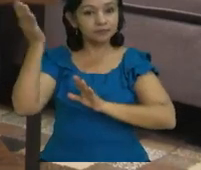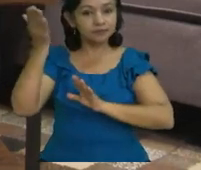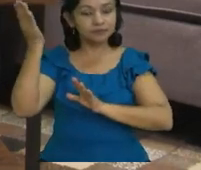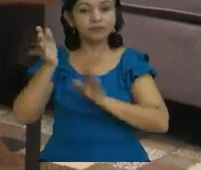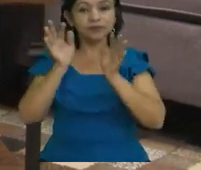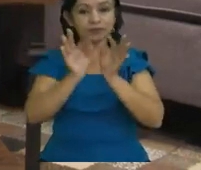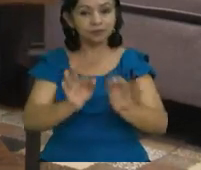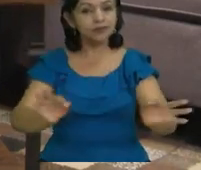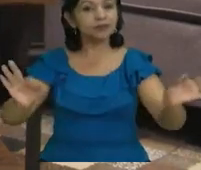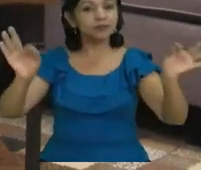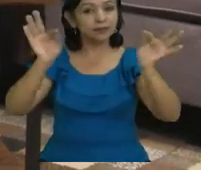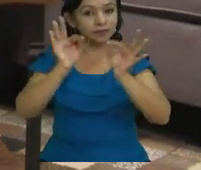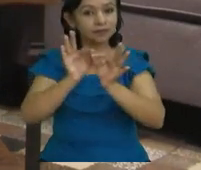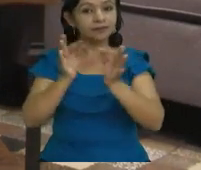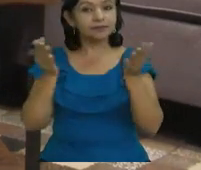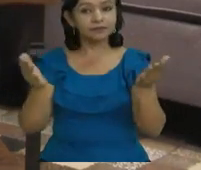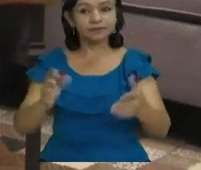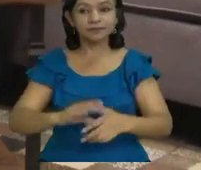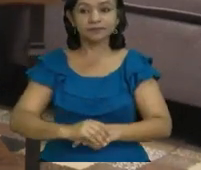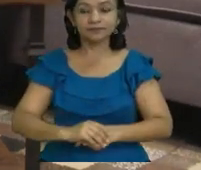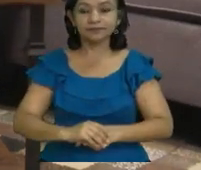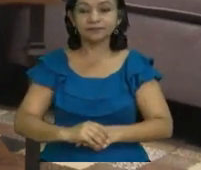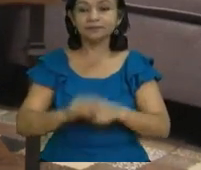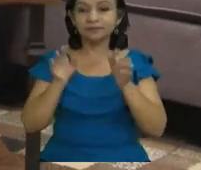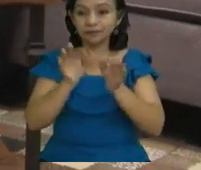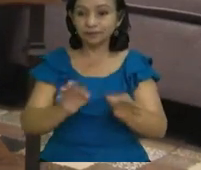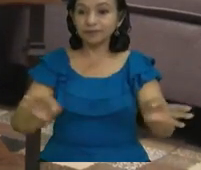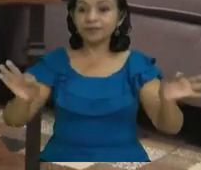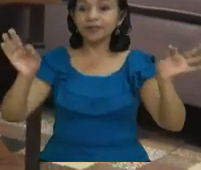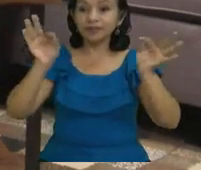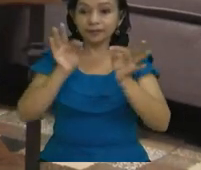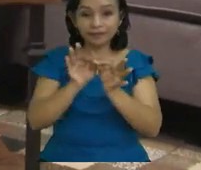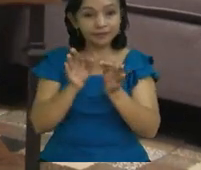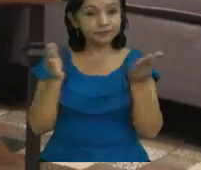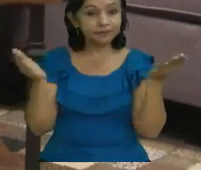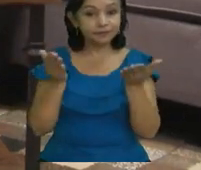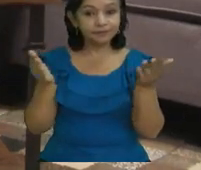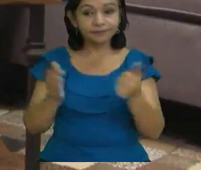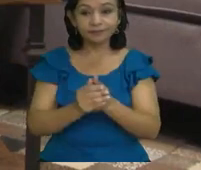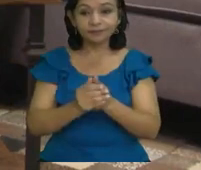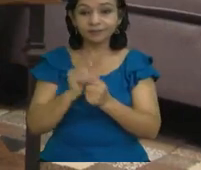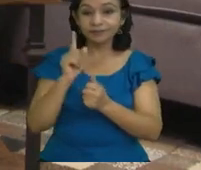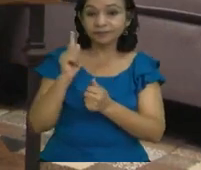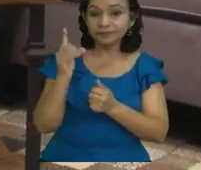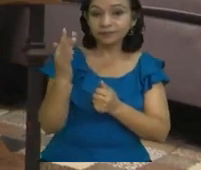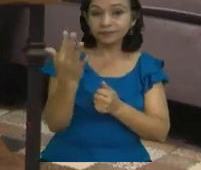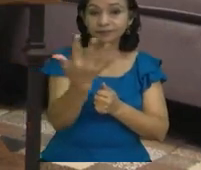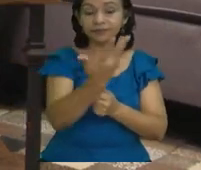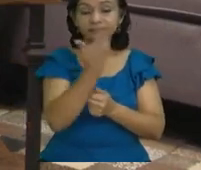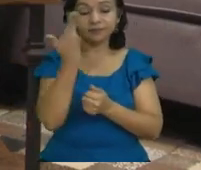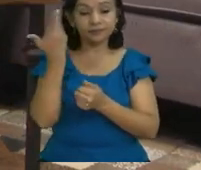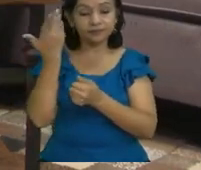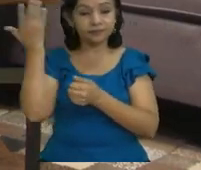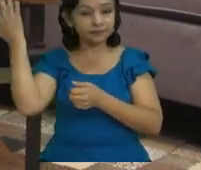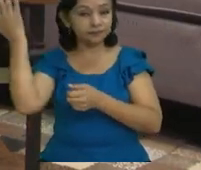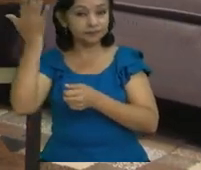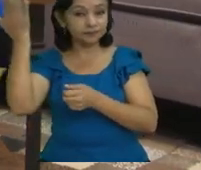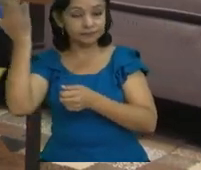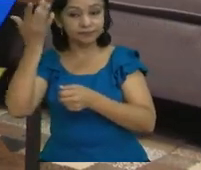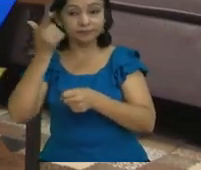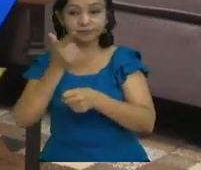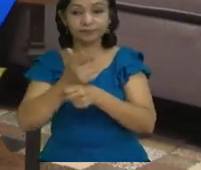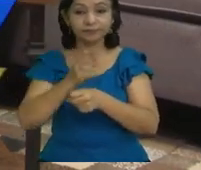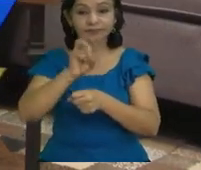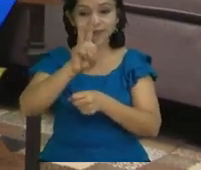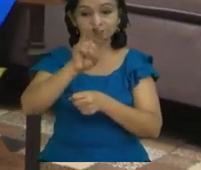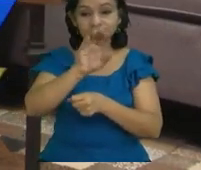bastante importantes. Importantísimos. Y fíjate que lo importante de eso también es que, como la mayoría de todas estas videoconferencias quedan colgadas